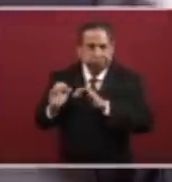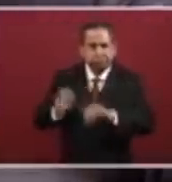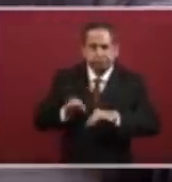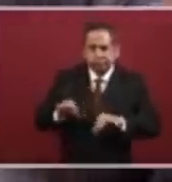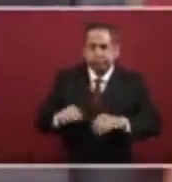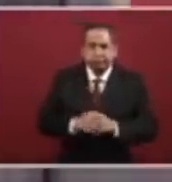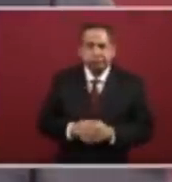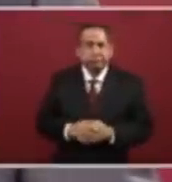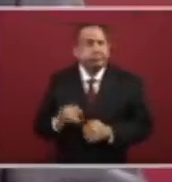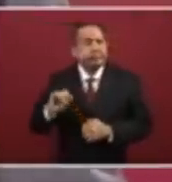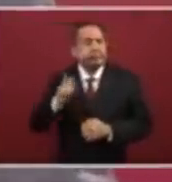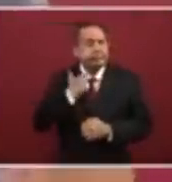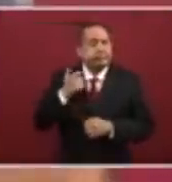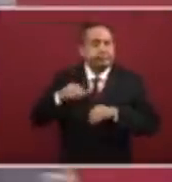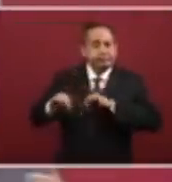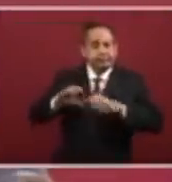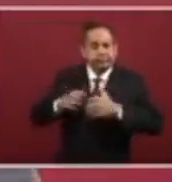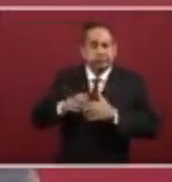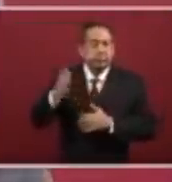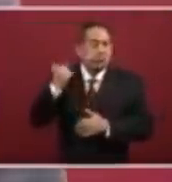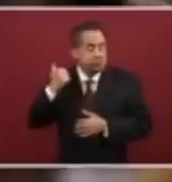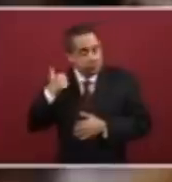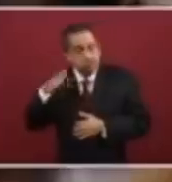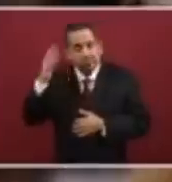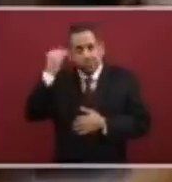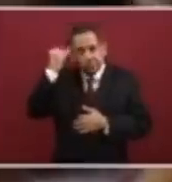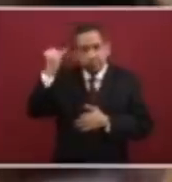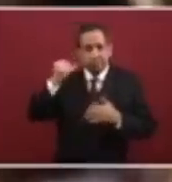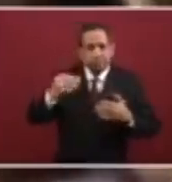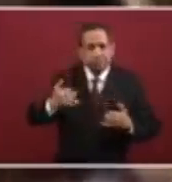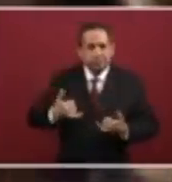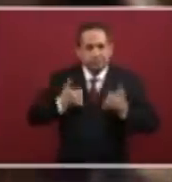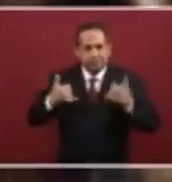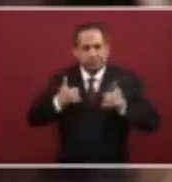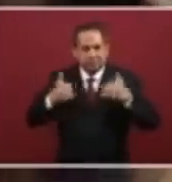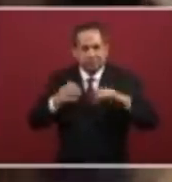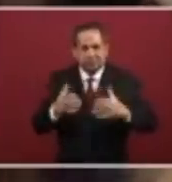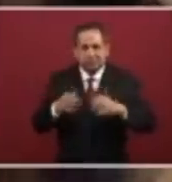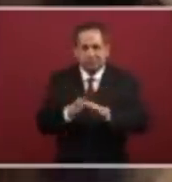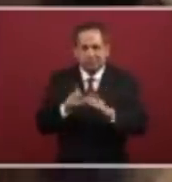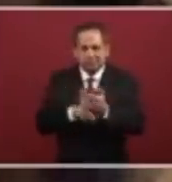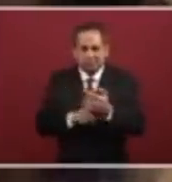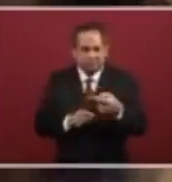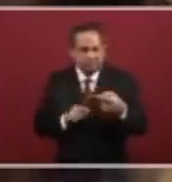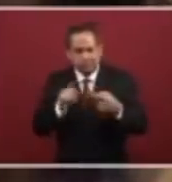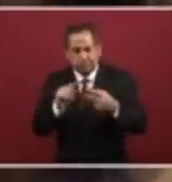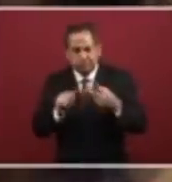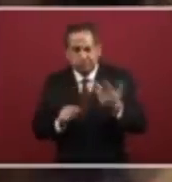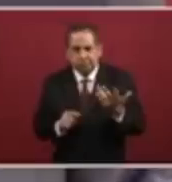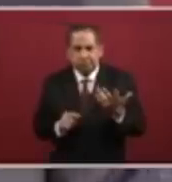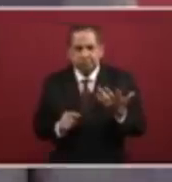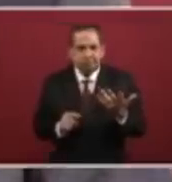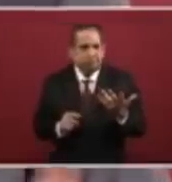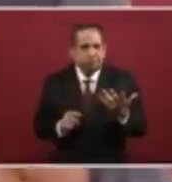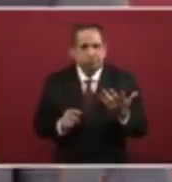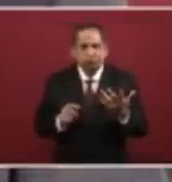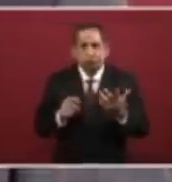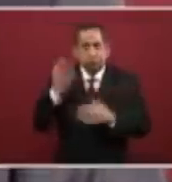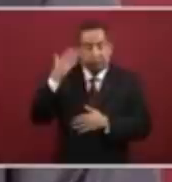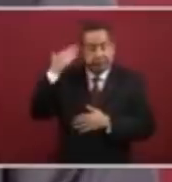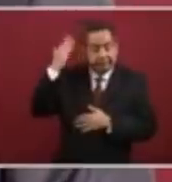De los que trabajaron, que eran jóvenes, que estaban